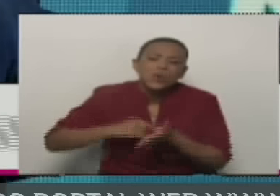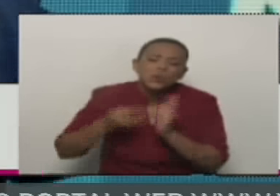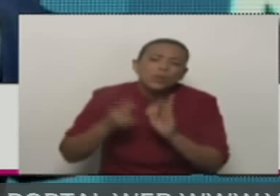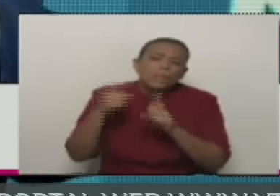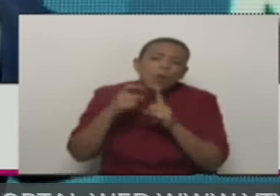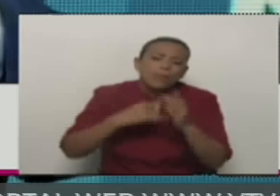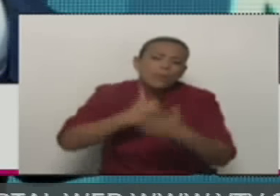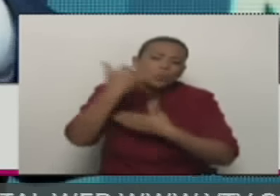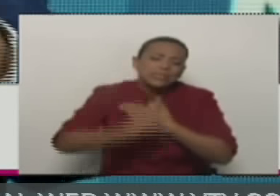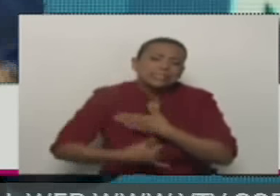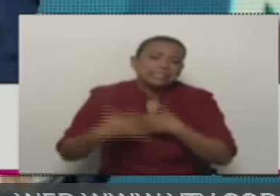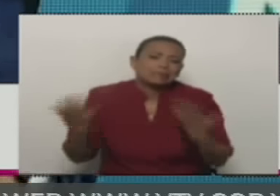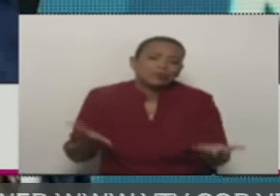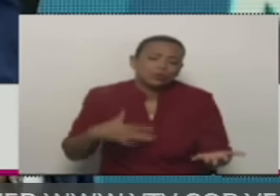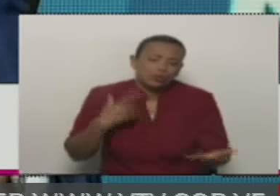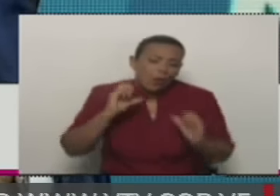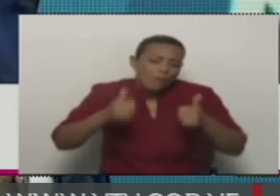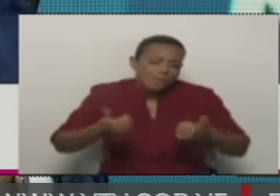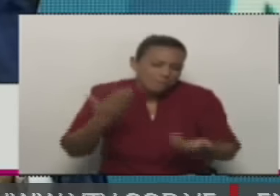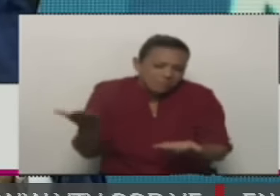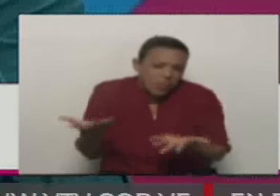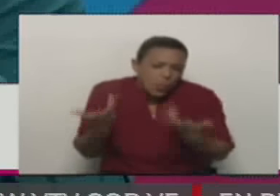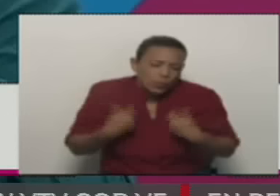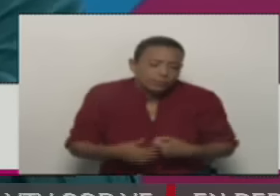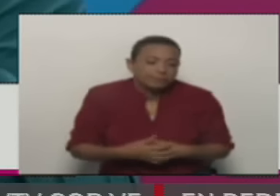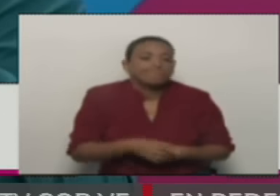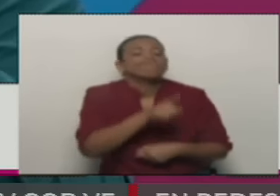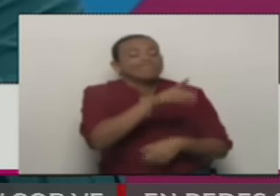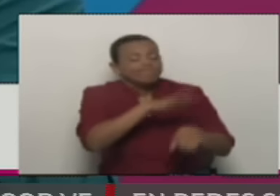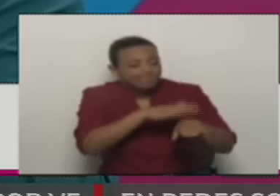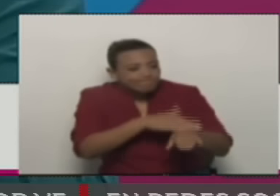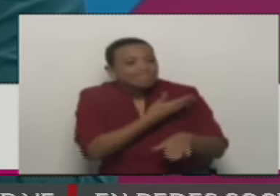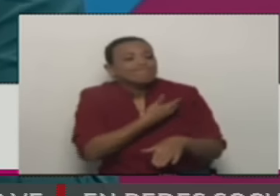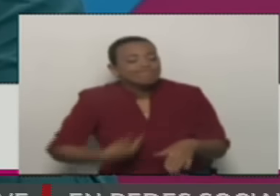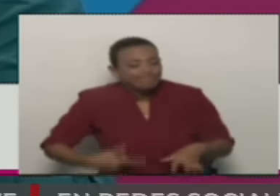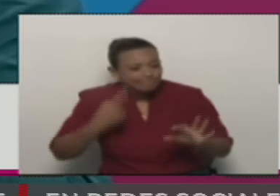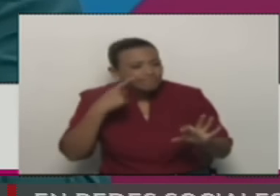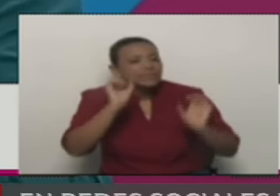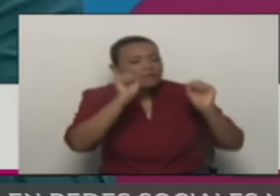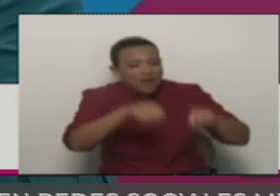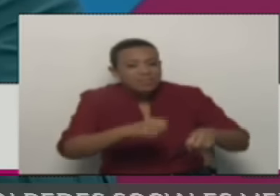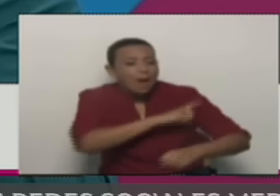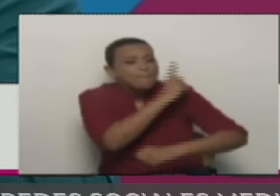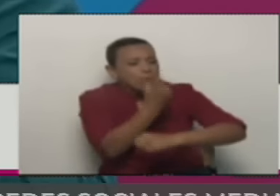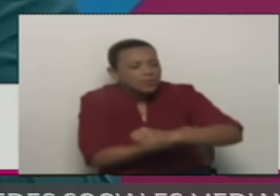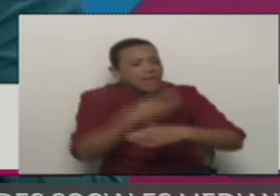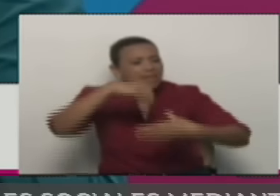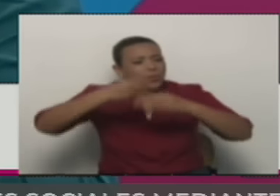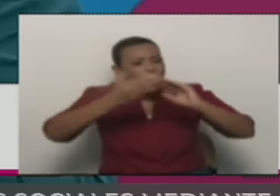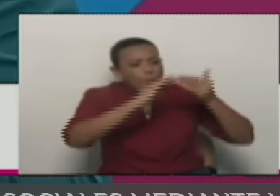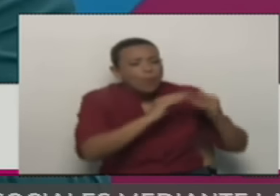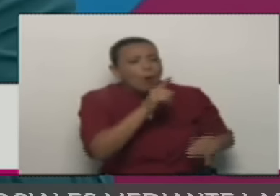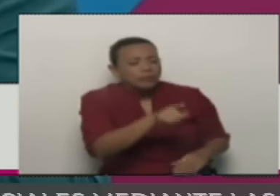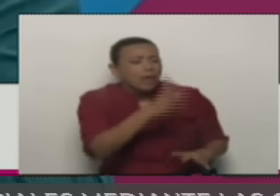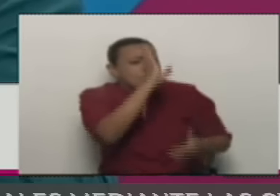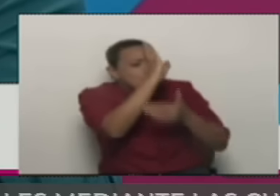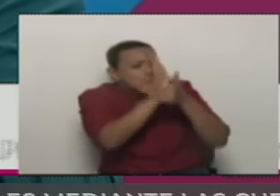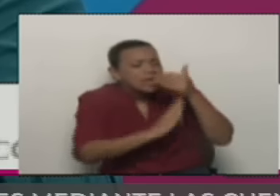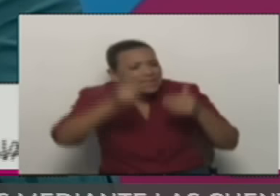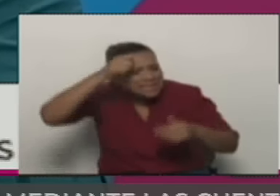proyecto de la patria grande que nace ahora? Sí, presidente, es creer en los poderes del pueblo, ¿no? Del pueblo de a pie, del pueblo